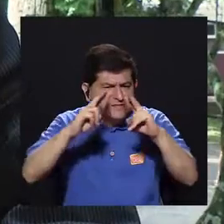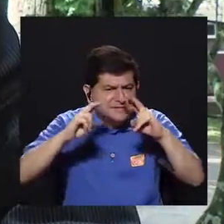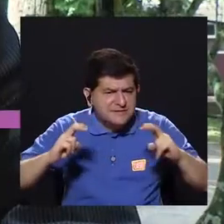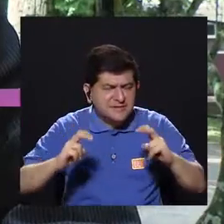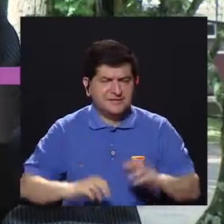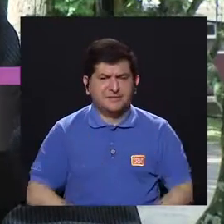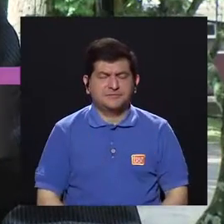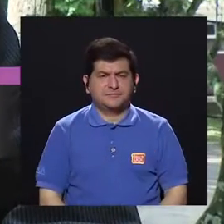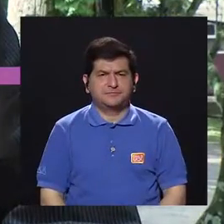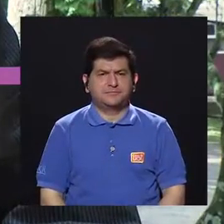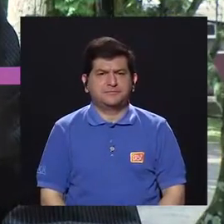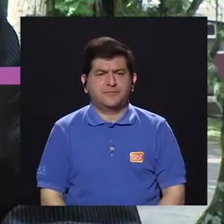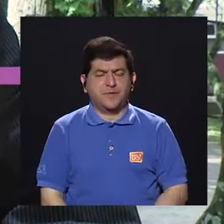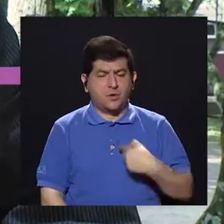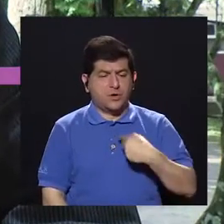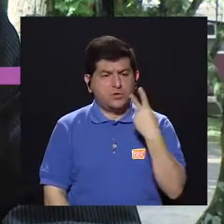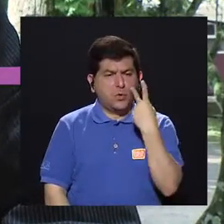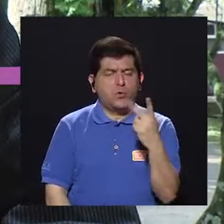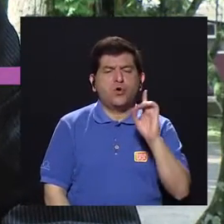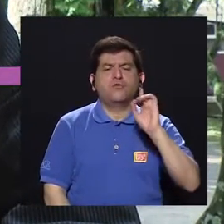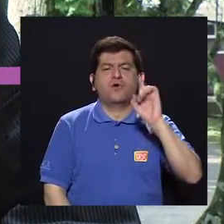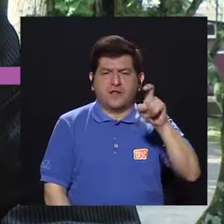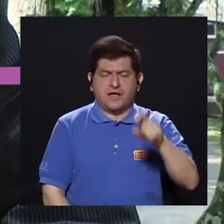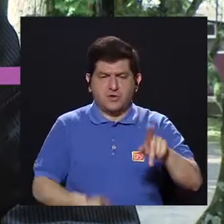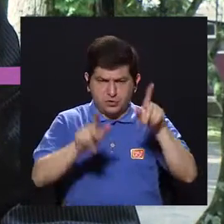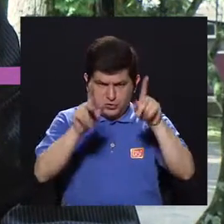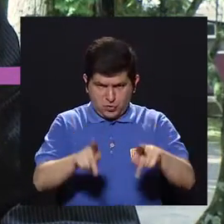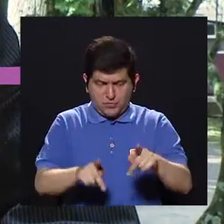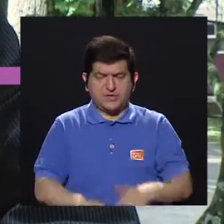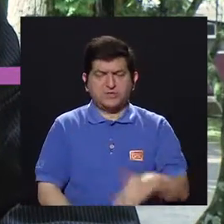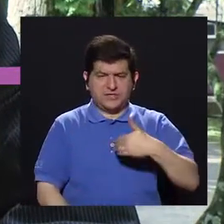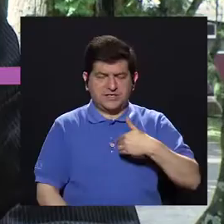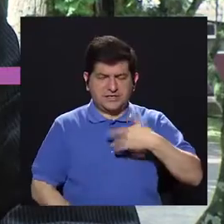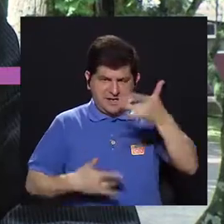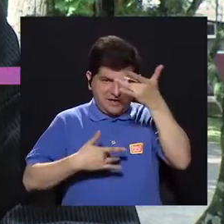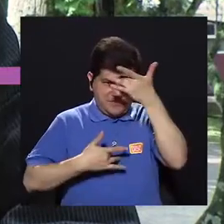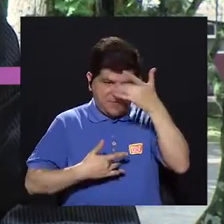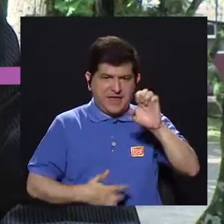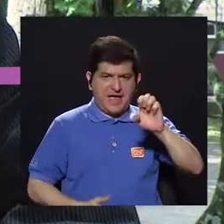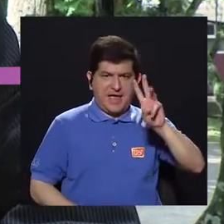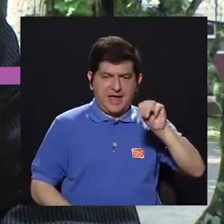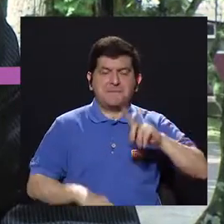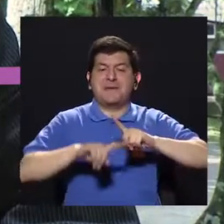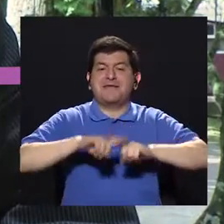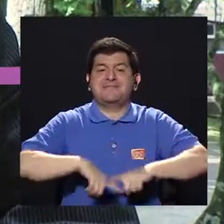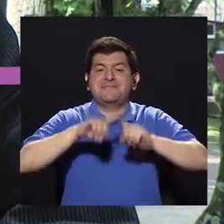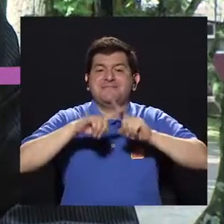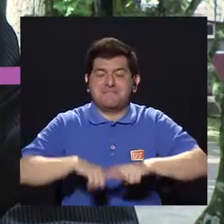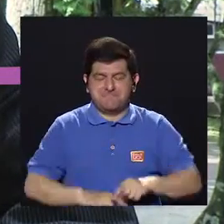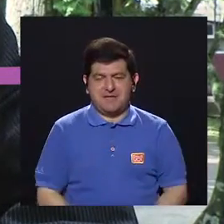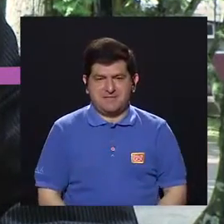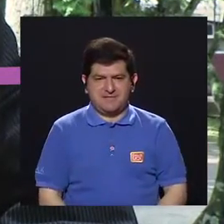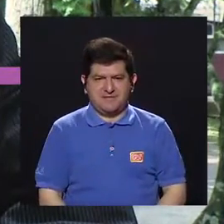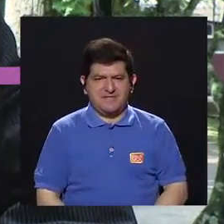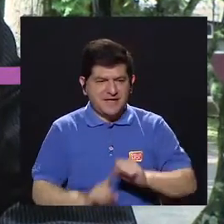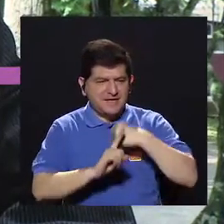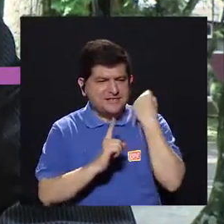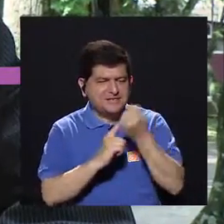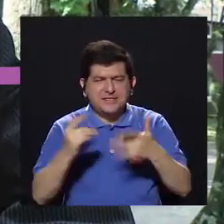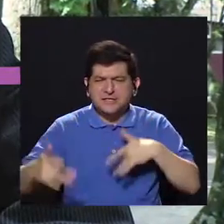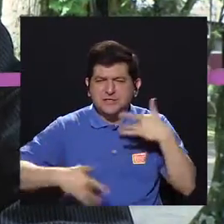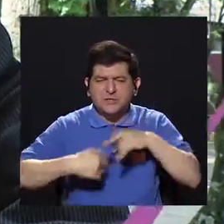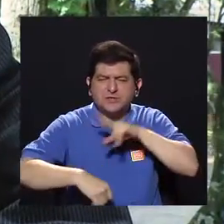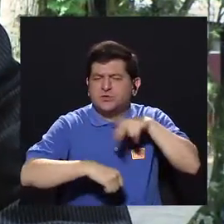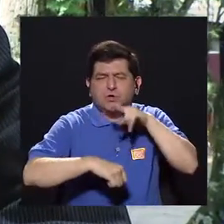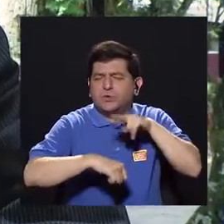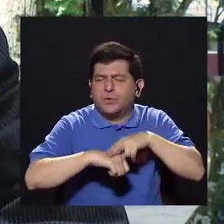de las personas con esclerosis múltiple, todo depende de qué tan típico sea el síntoma. En otras palabras, si una persona viene con que le cuesta